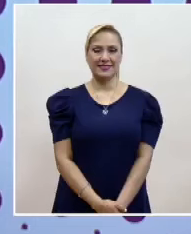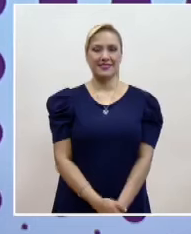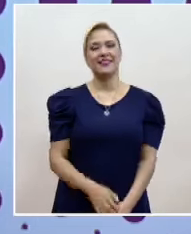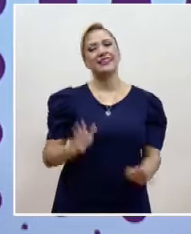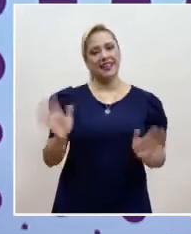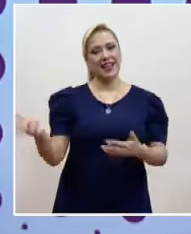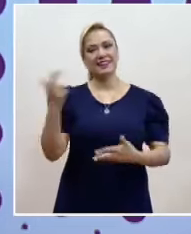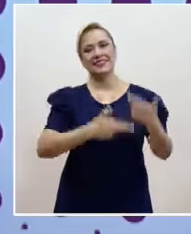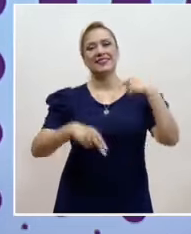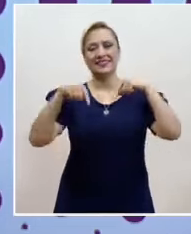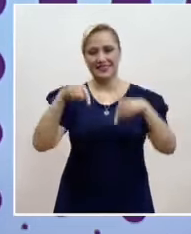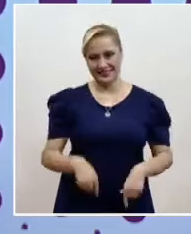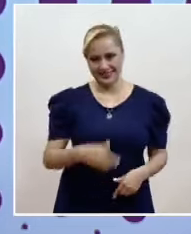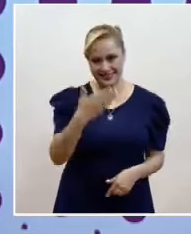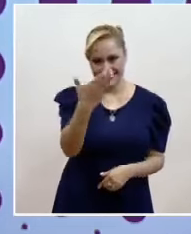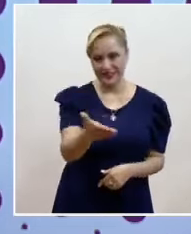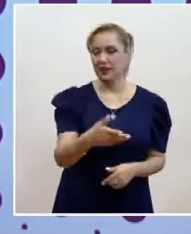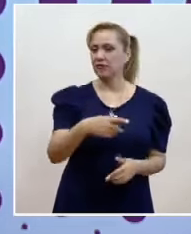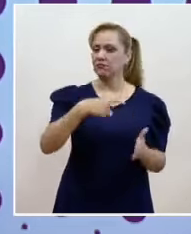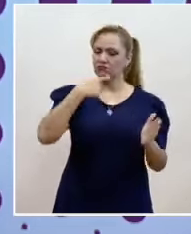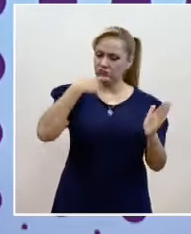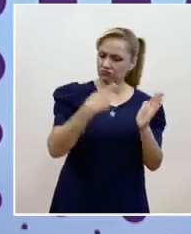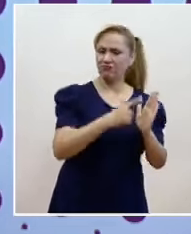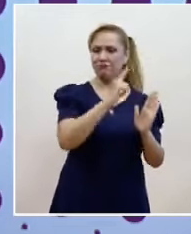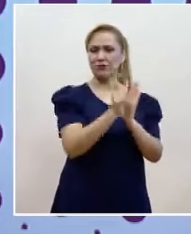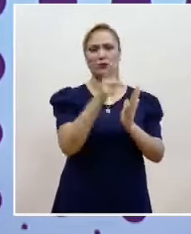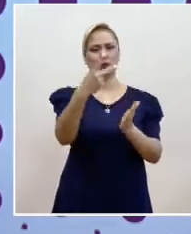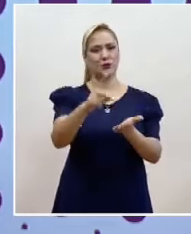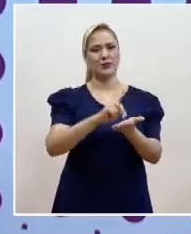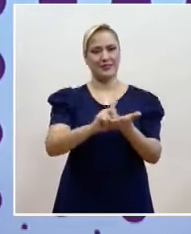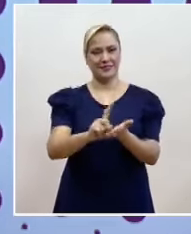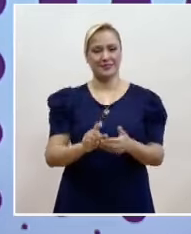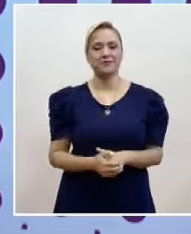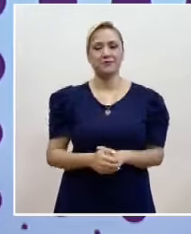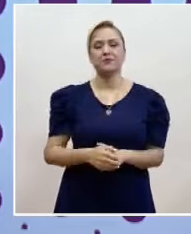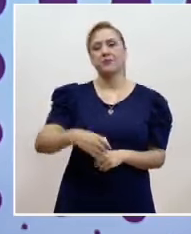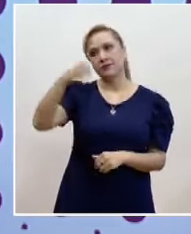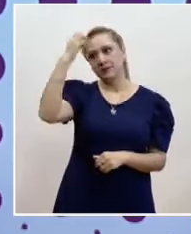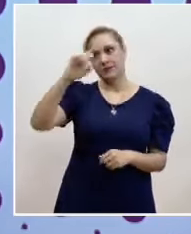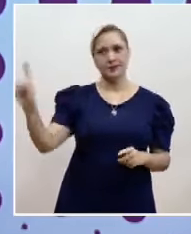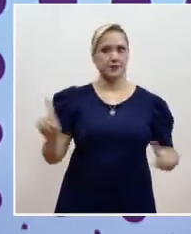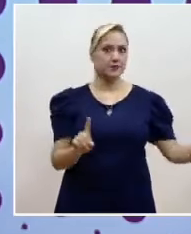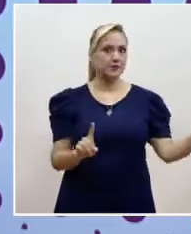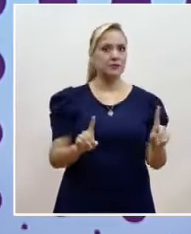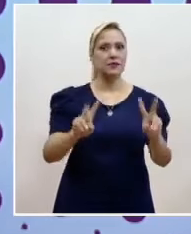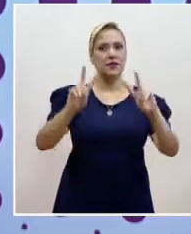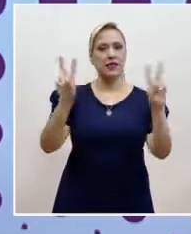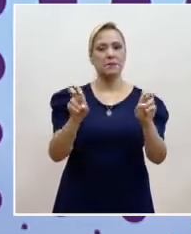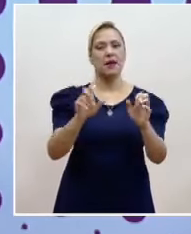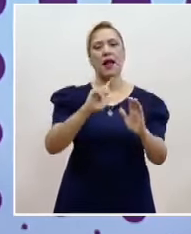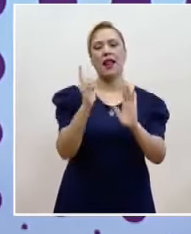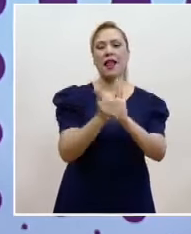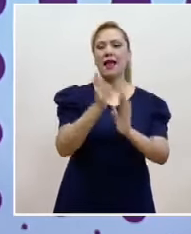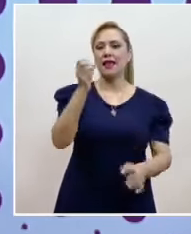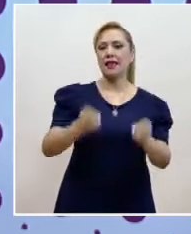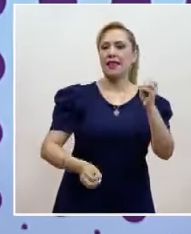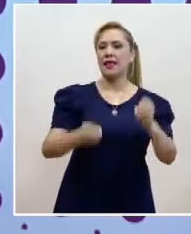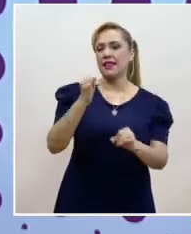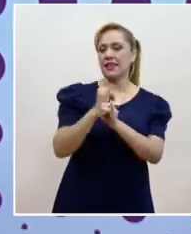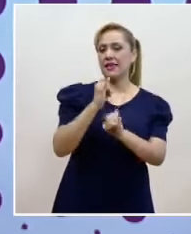Ya estamos de regreso en su programa Tus Derechos. Estamos platicando con una experta y un experto sobre justicia digital. Laura, me gustaría retomar la